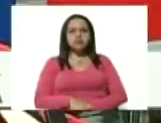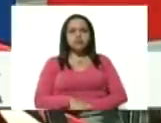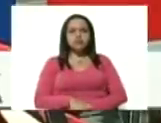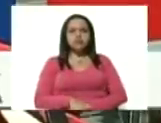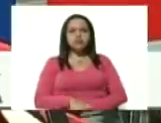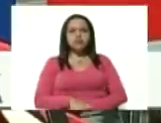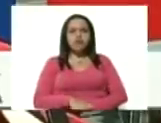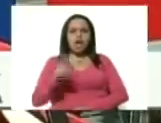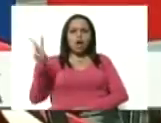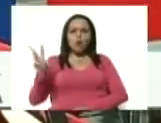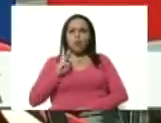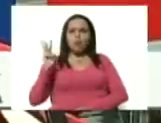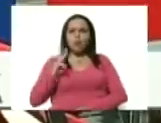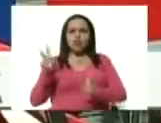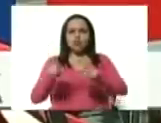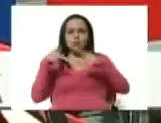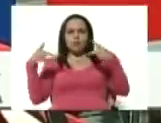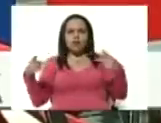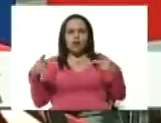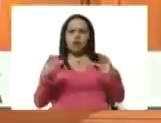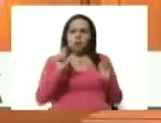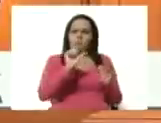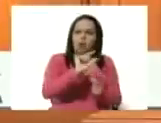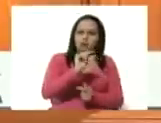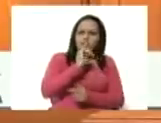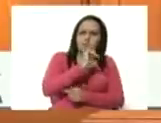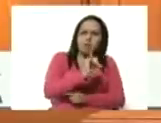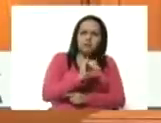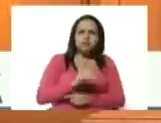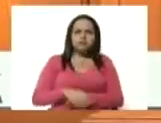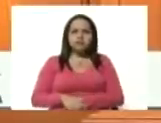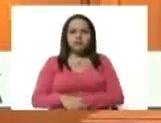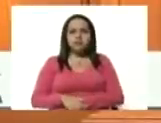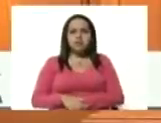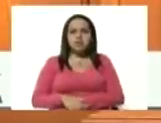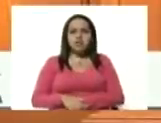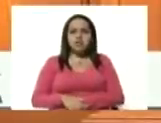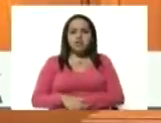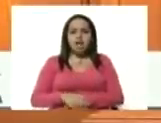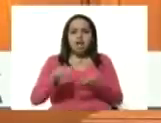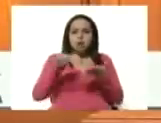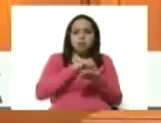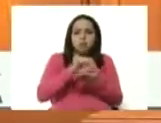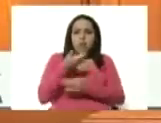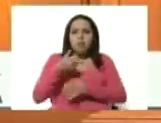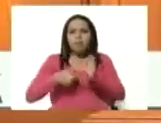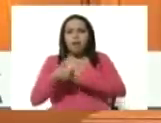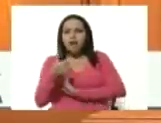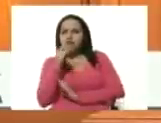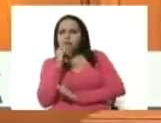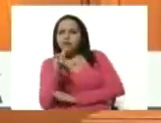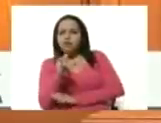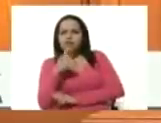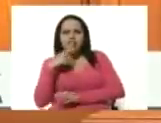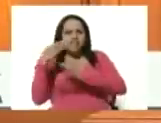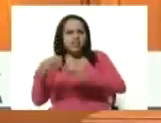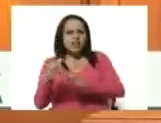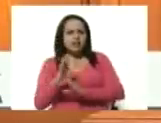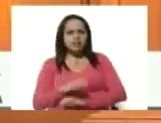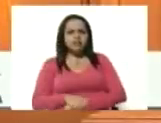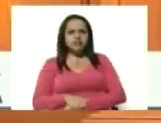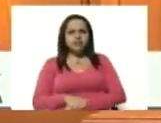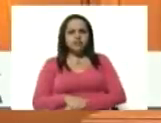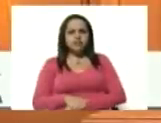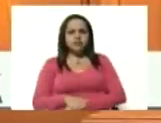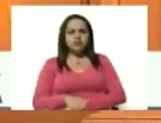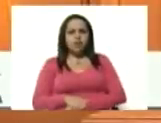En el Washington Post sale un poquito, en el New York Times sale otro poquitico, en el Wall